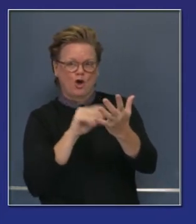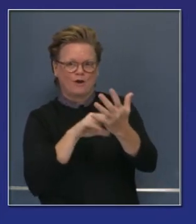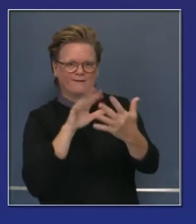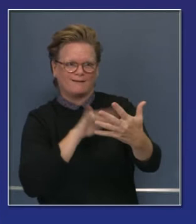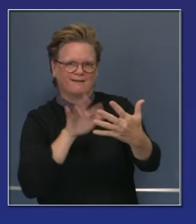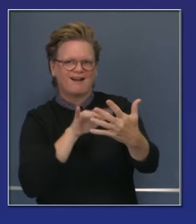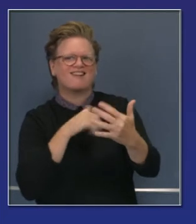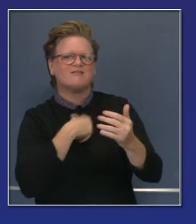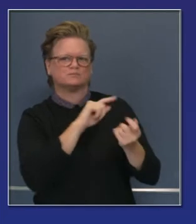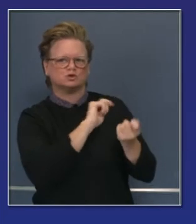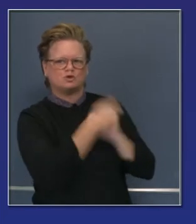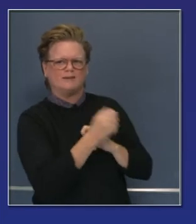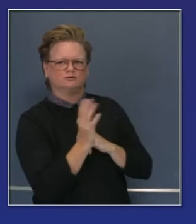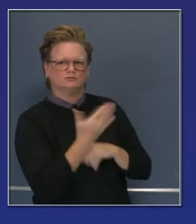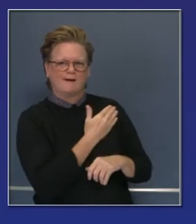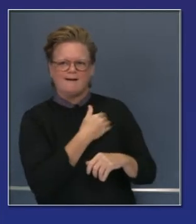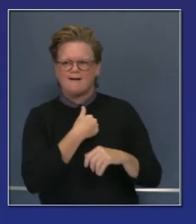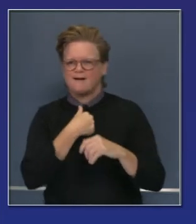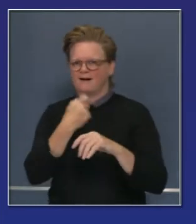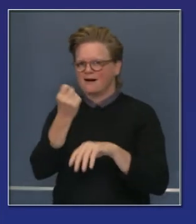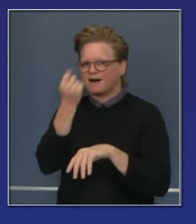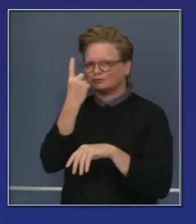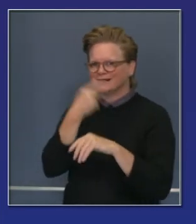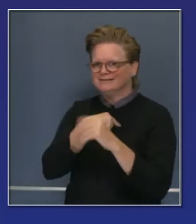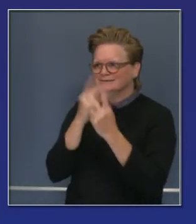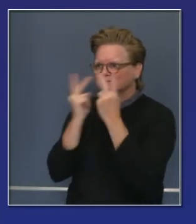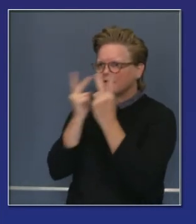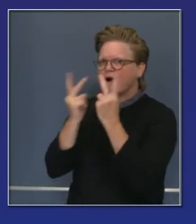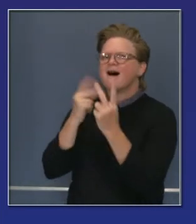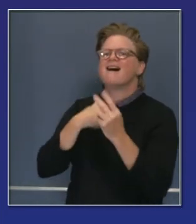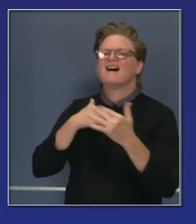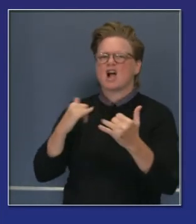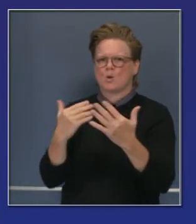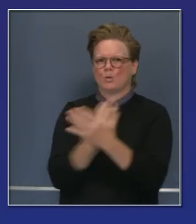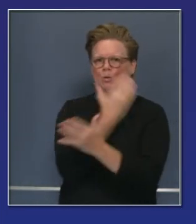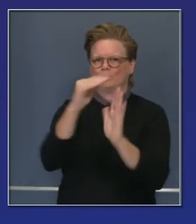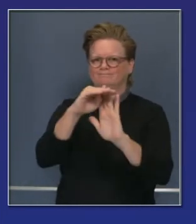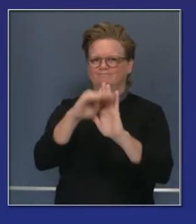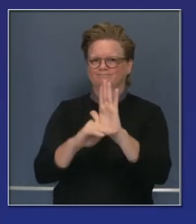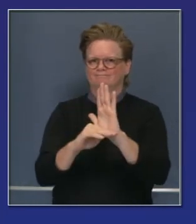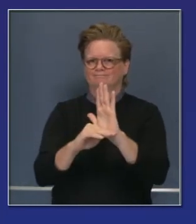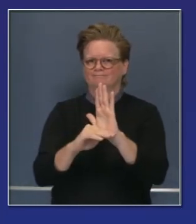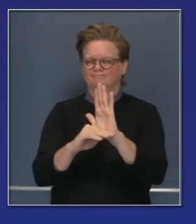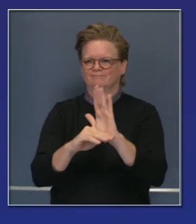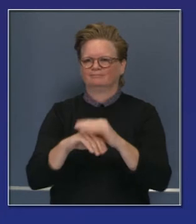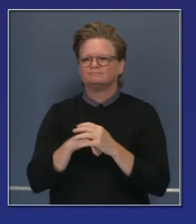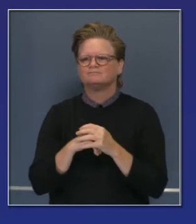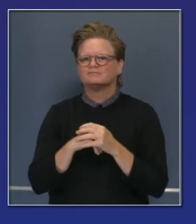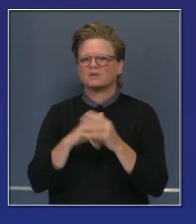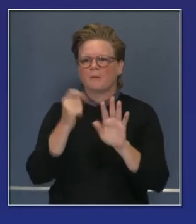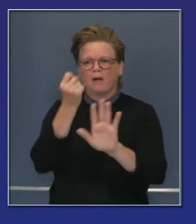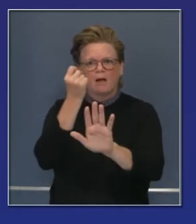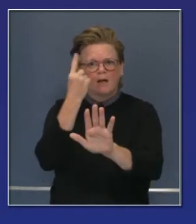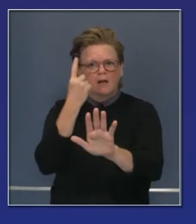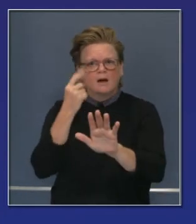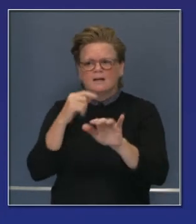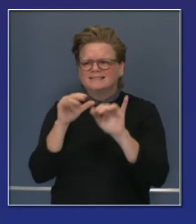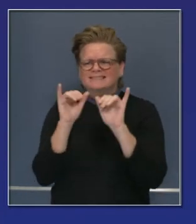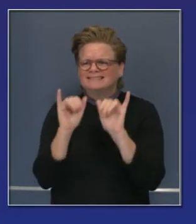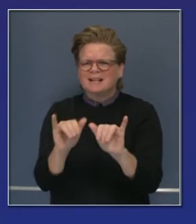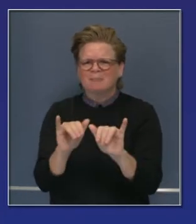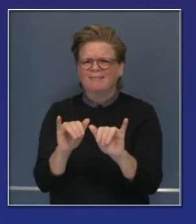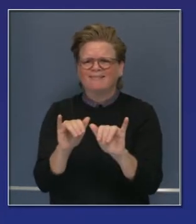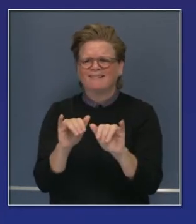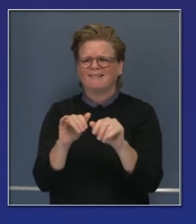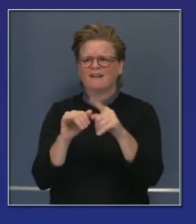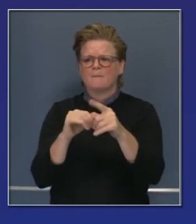sino más simple de entender. Rígida, sin embargo, respecto a su aplicación, pero a lo ancho